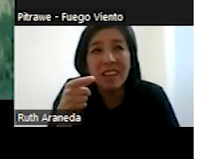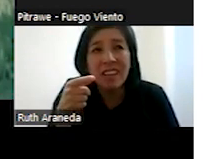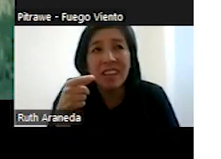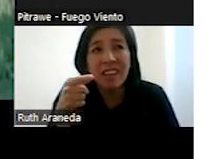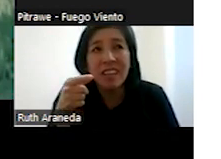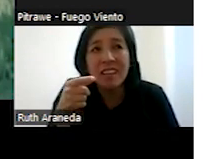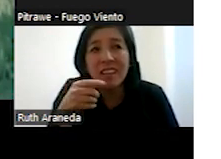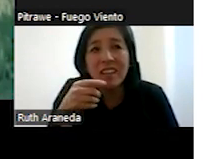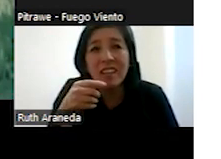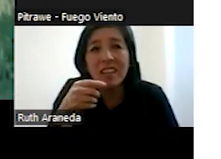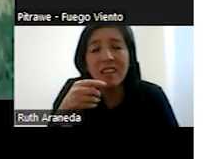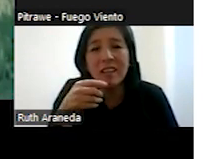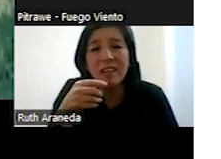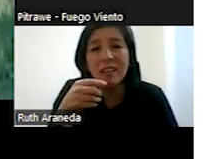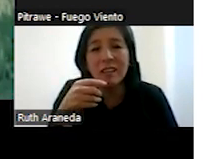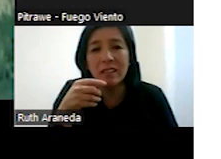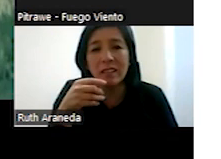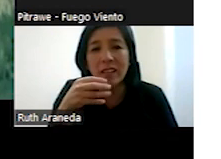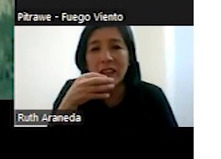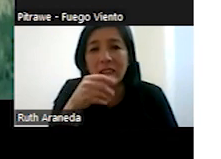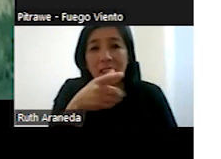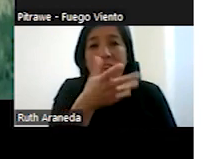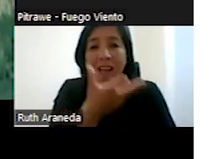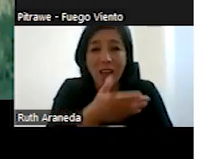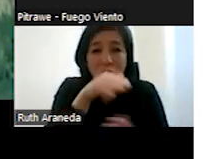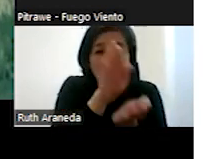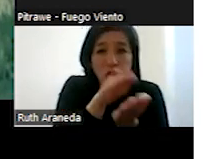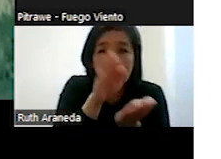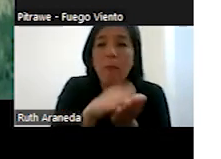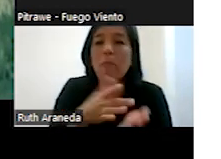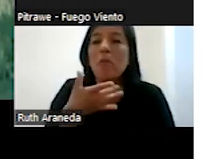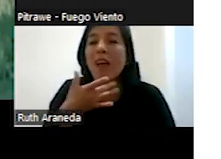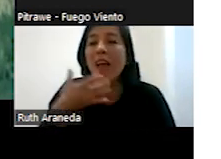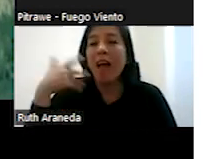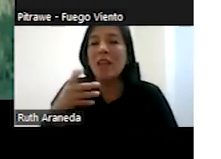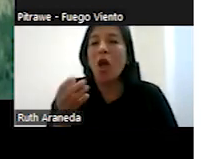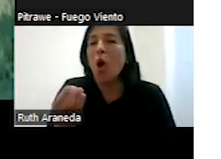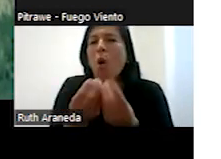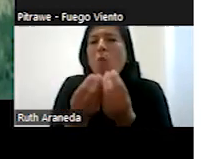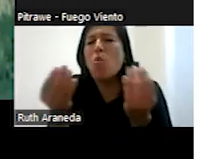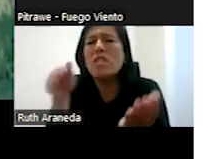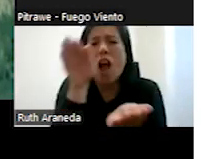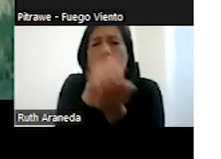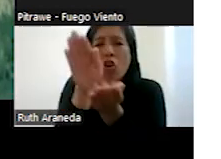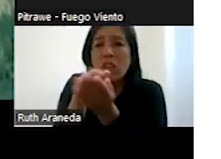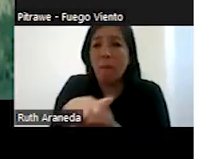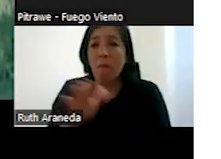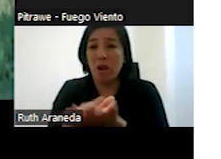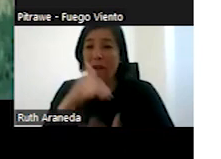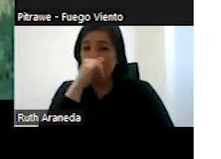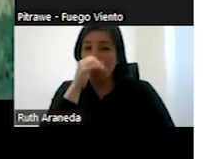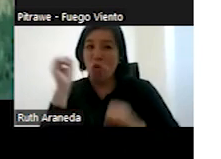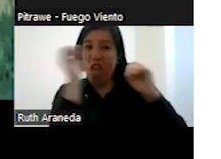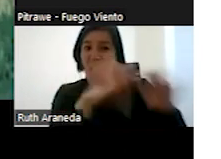Y ya que esta acumulación de conchas es más que un basurero, ya que al interior